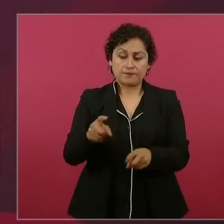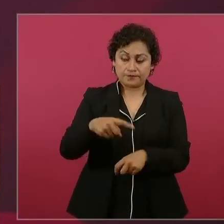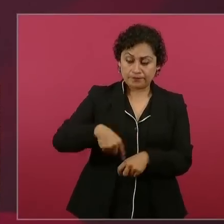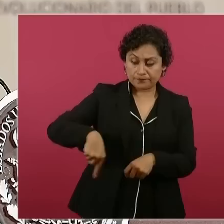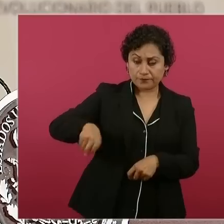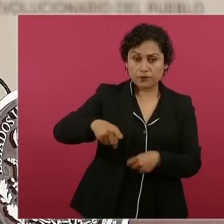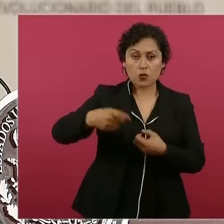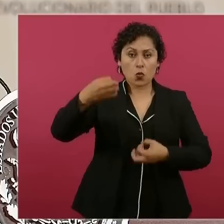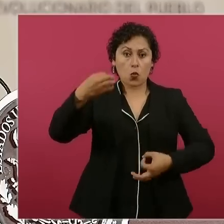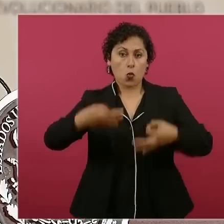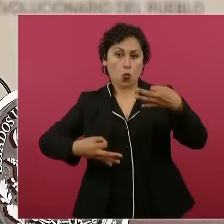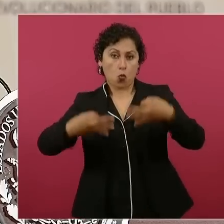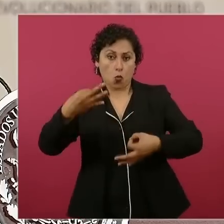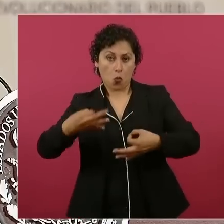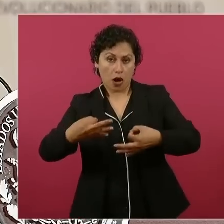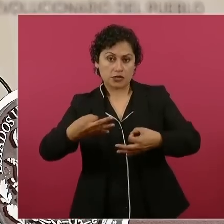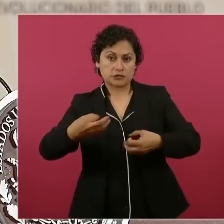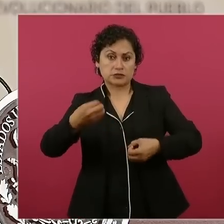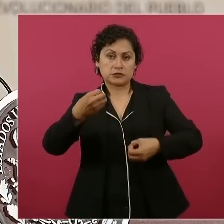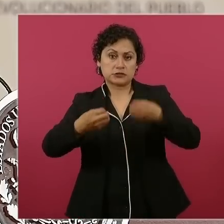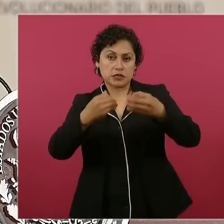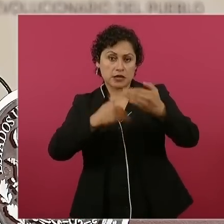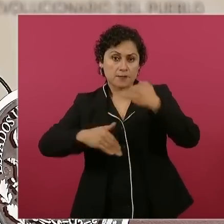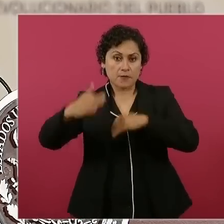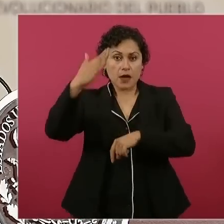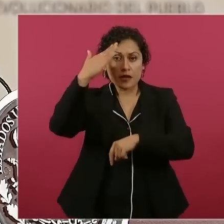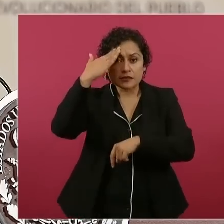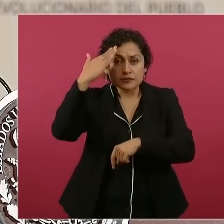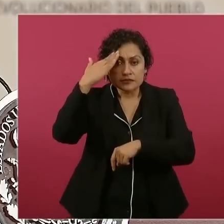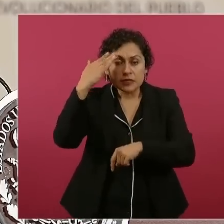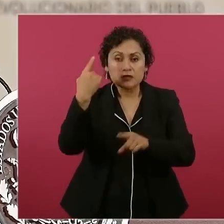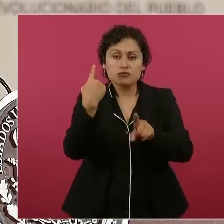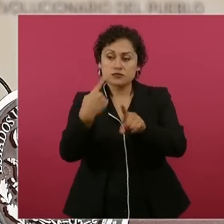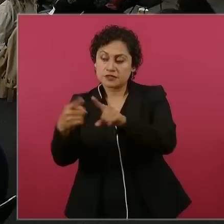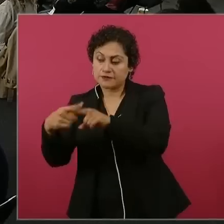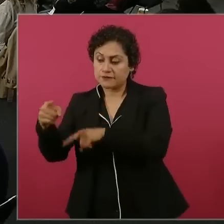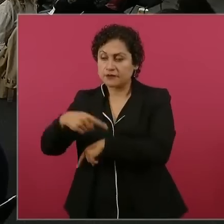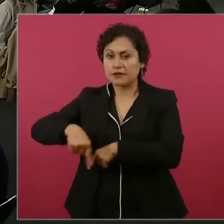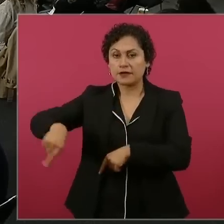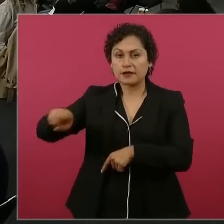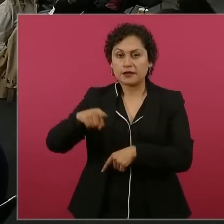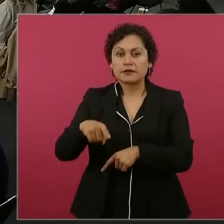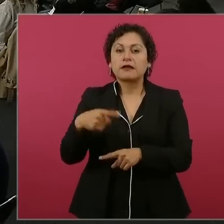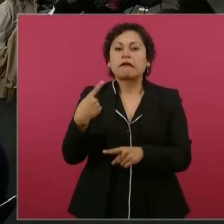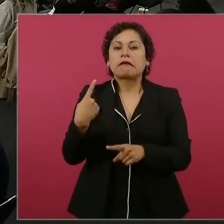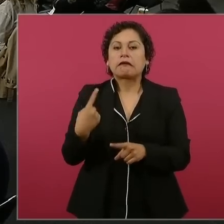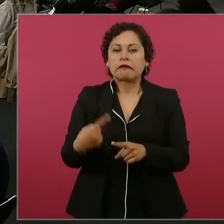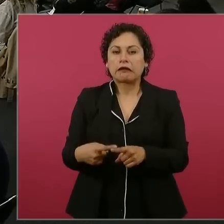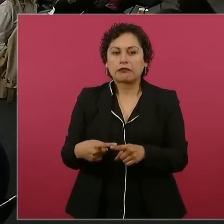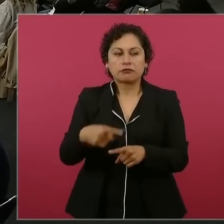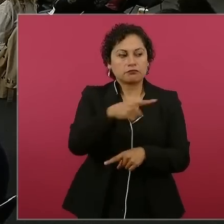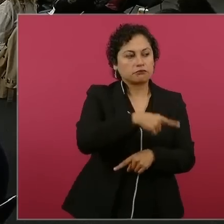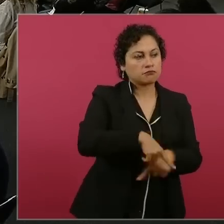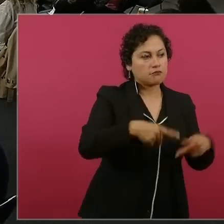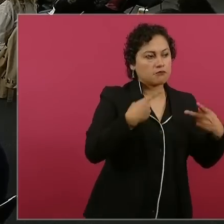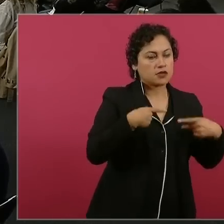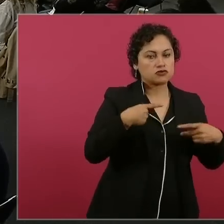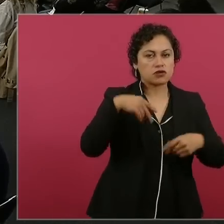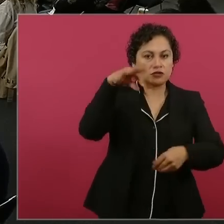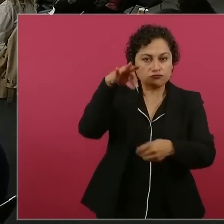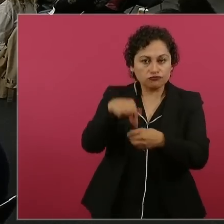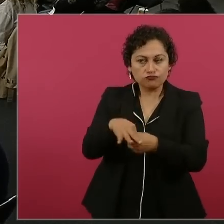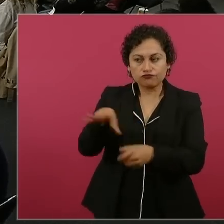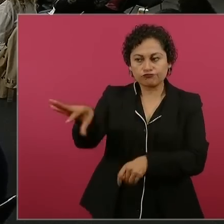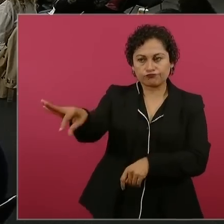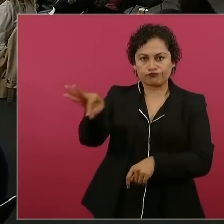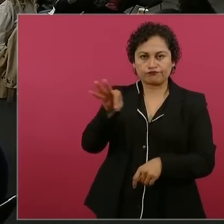magistrados, ministros, que no los nombre la cúpula